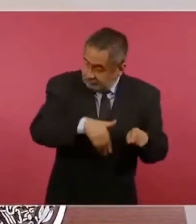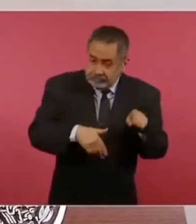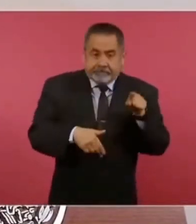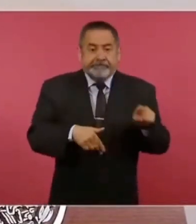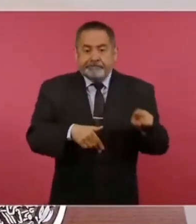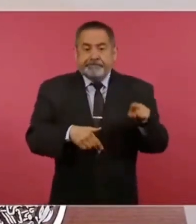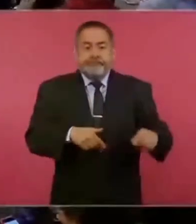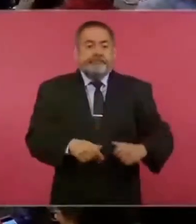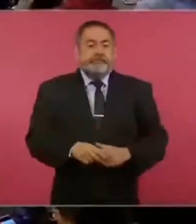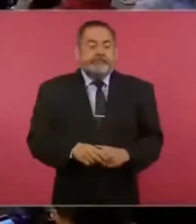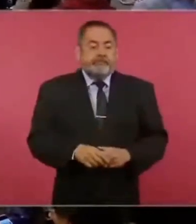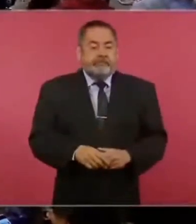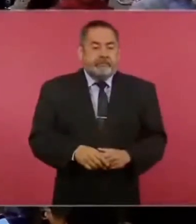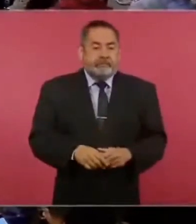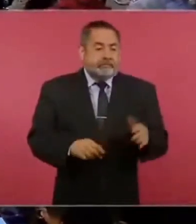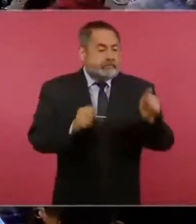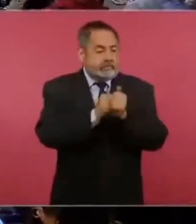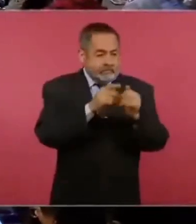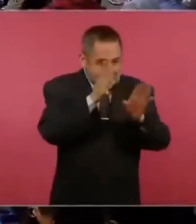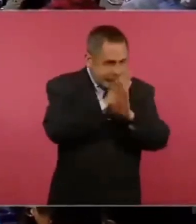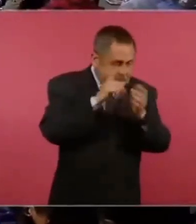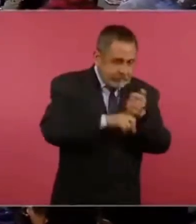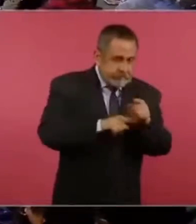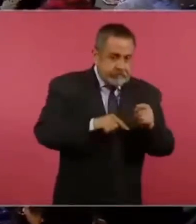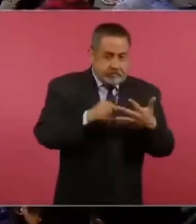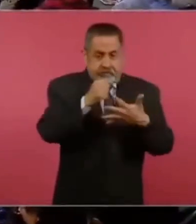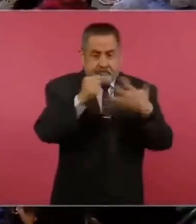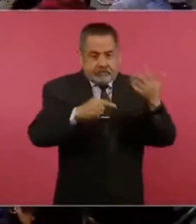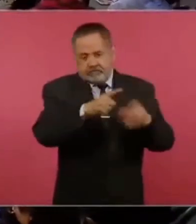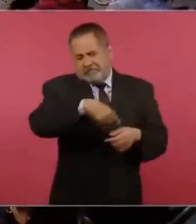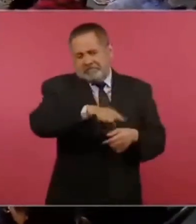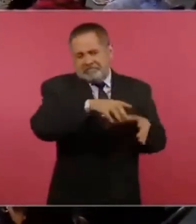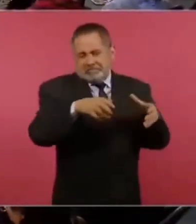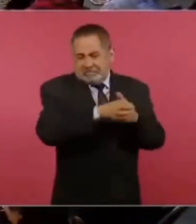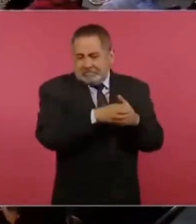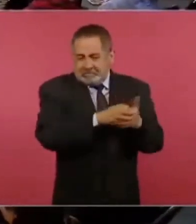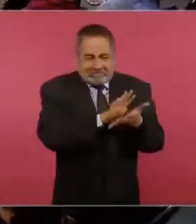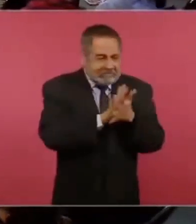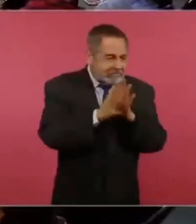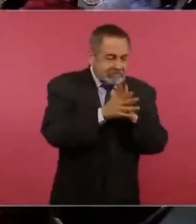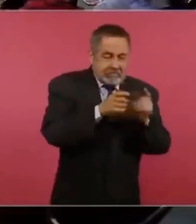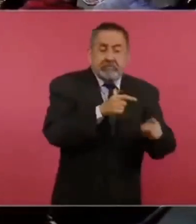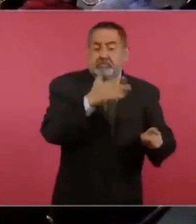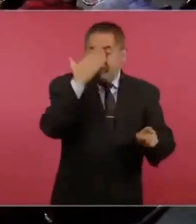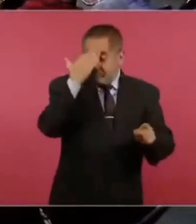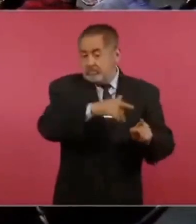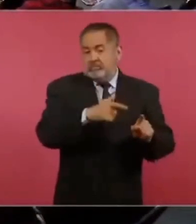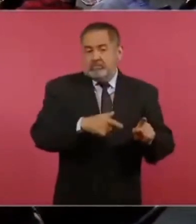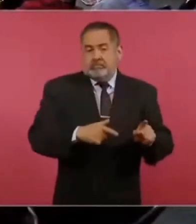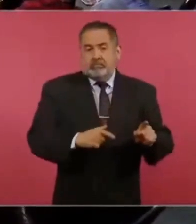Este, es como su especialidad, todas esas gentes, este,